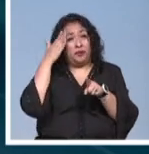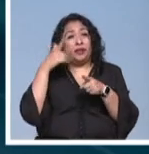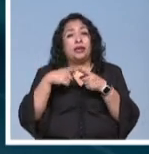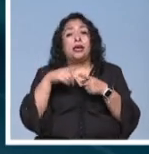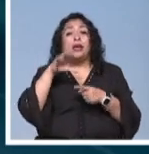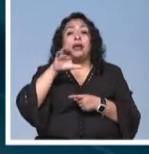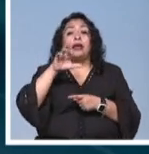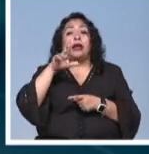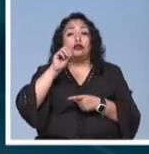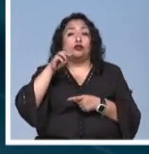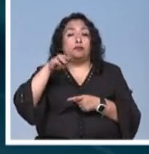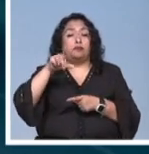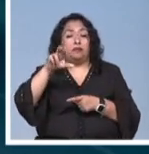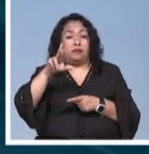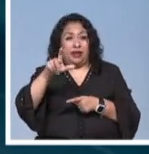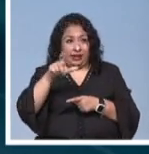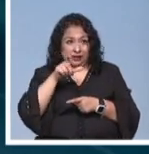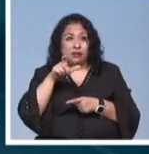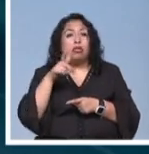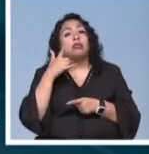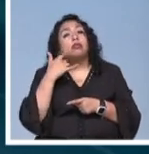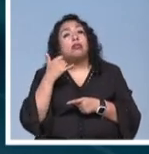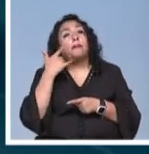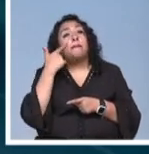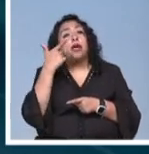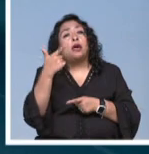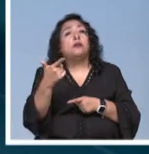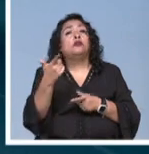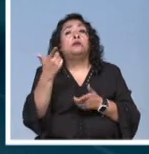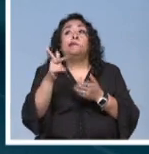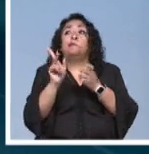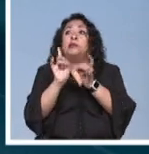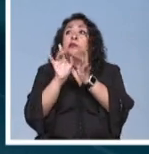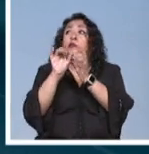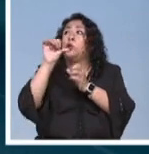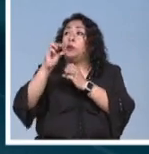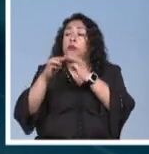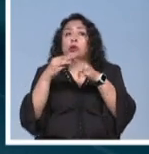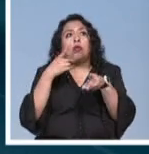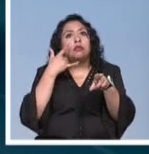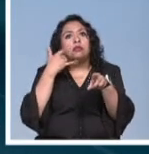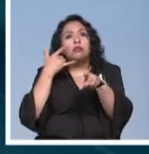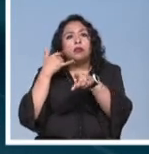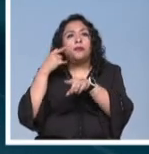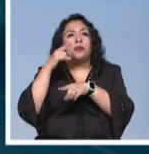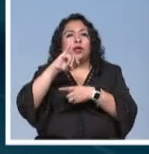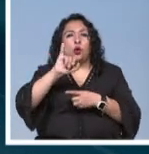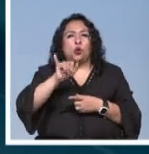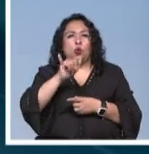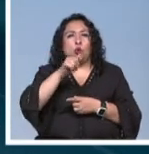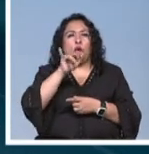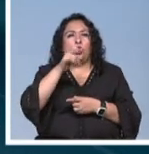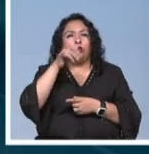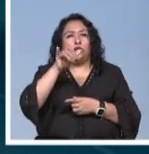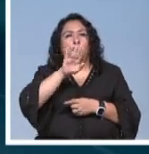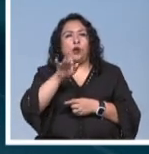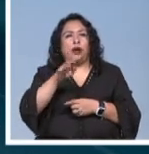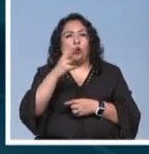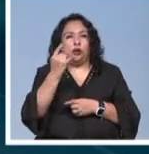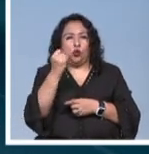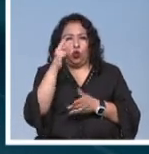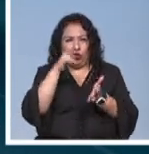Marx, que está contemplando lo que está acaeciendo en el mundo de hoy. Juan Goytisolo falleció el 4 de